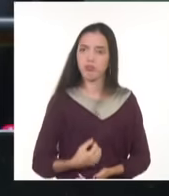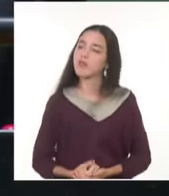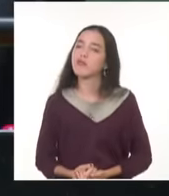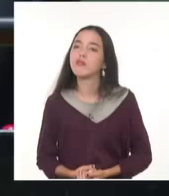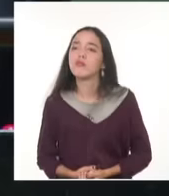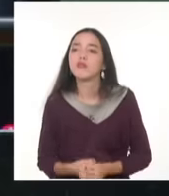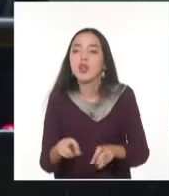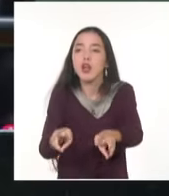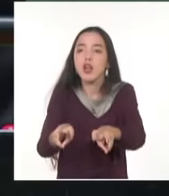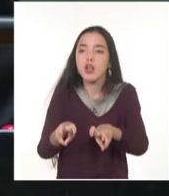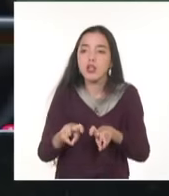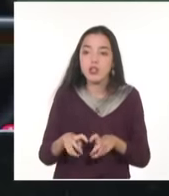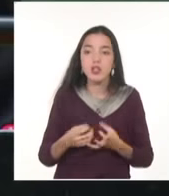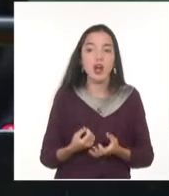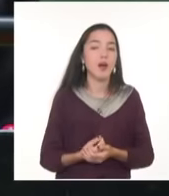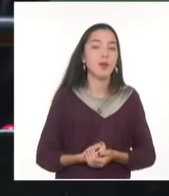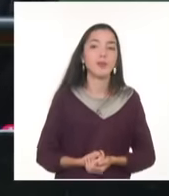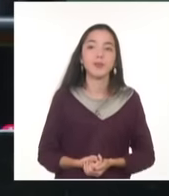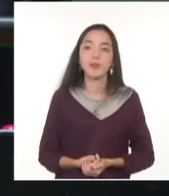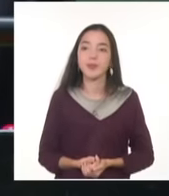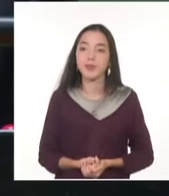su histórica resolución